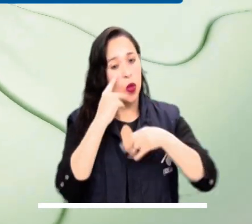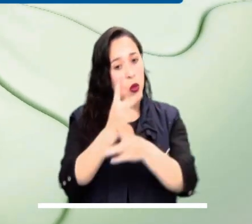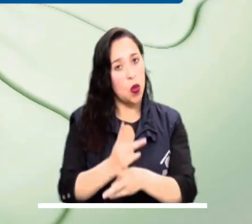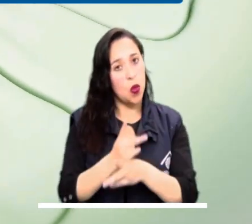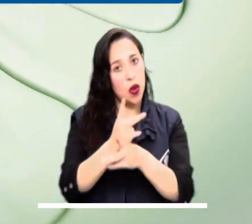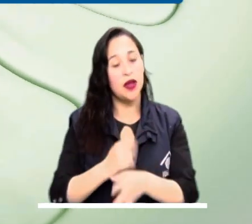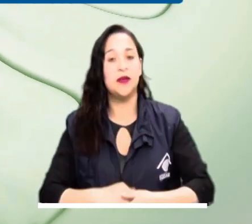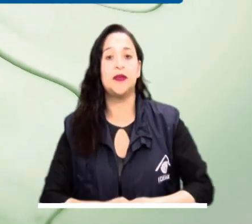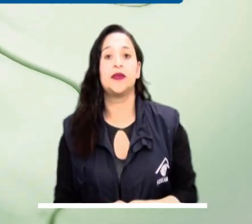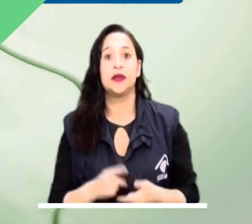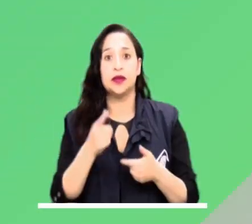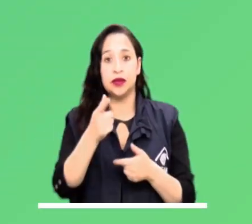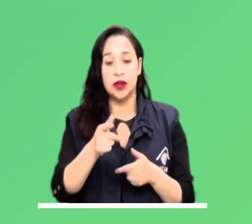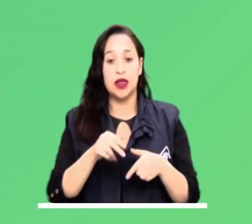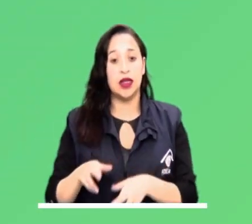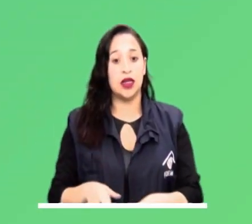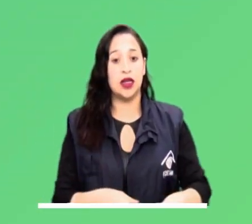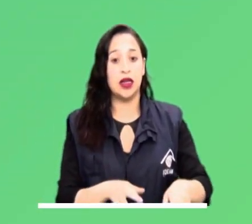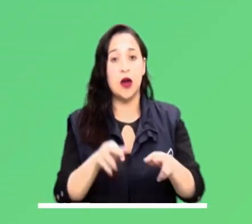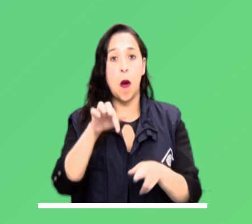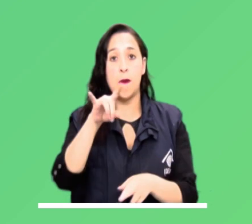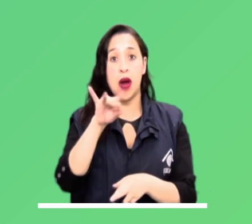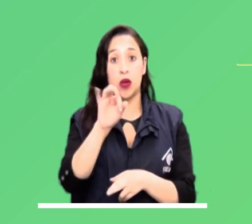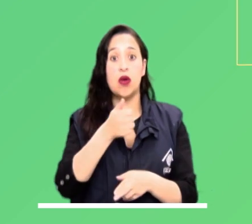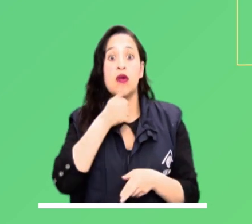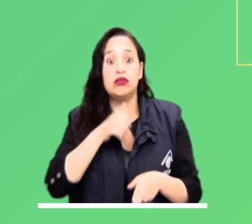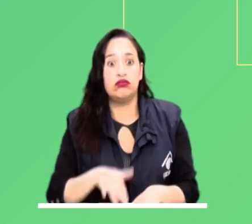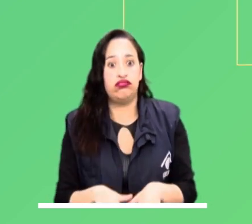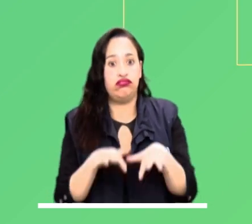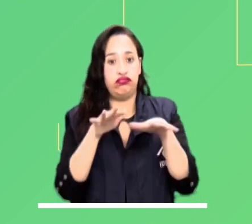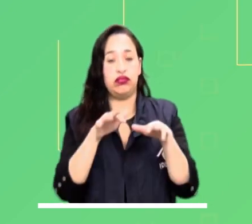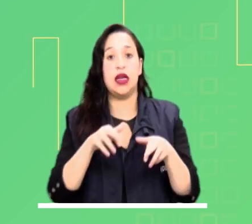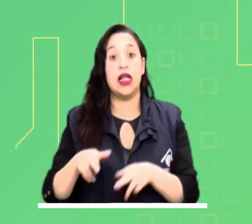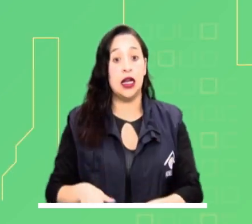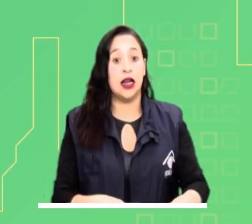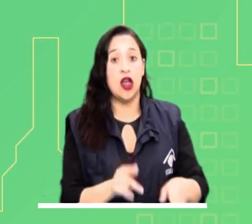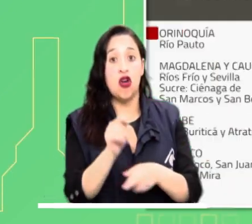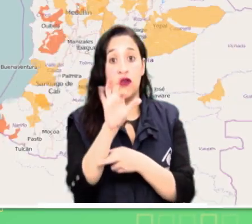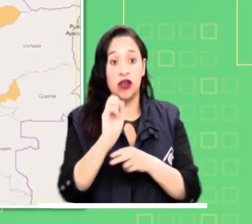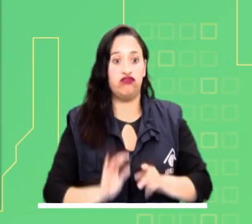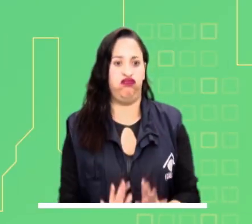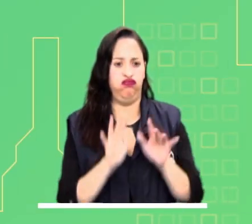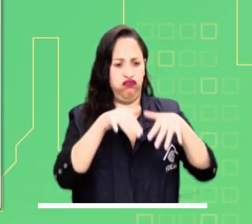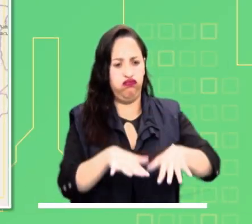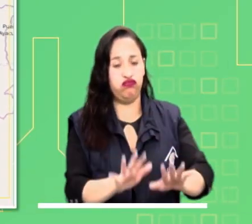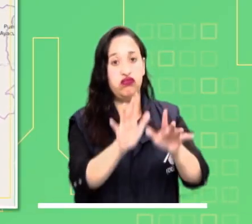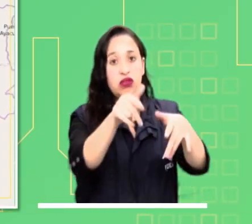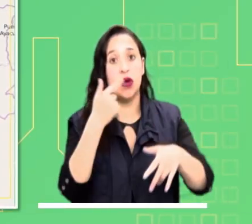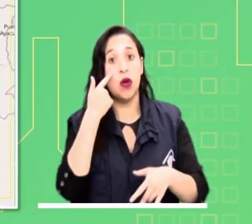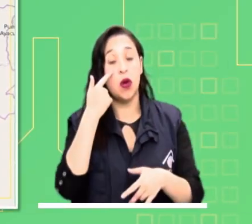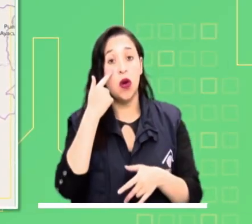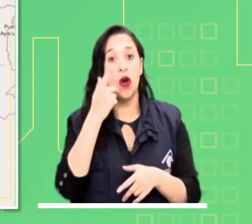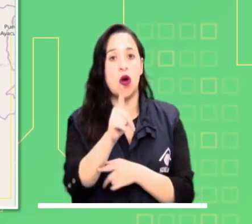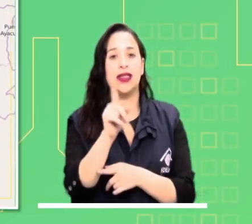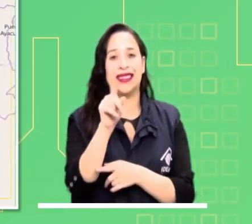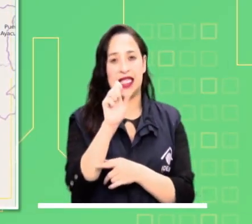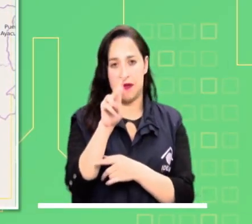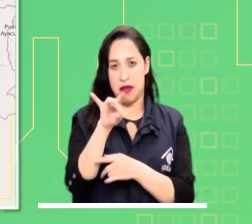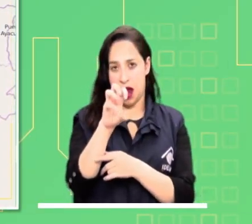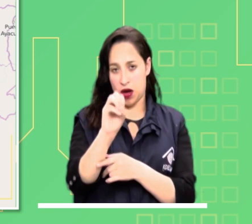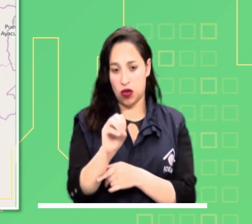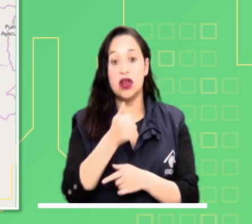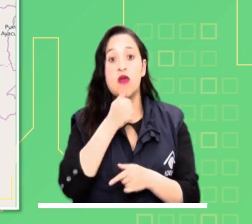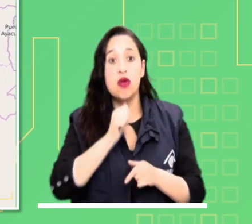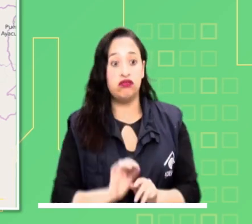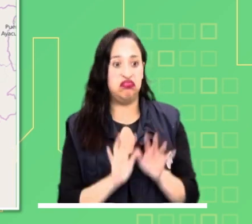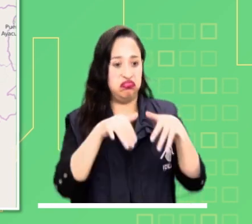grados. Demos paso a las principales alertas a nivel nacional. Se advierten incrementos importantes en el río Pauto. Se encuentra desbordado el